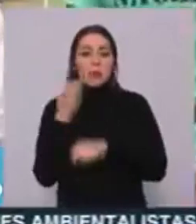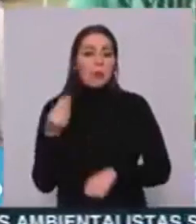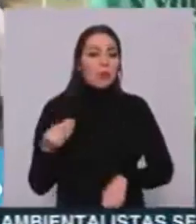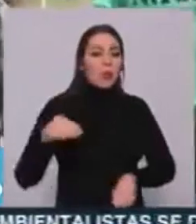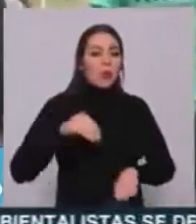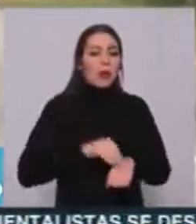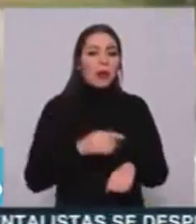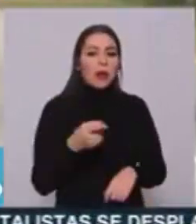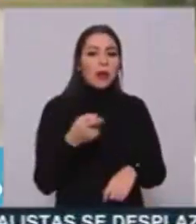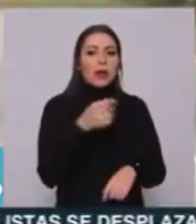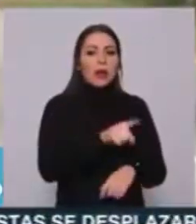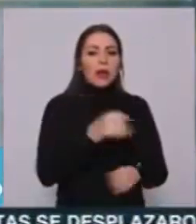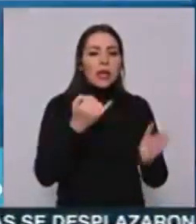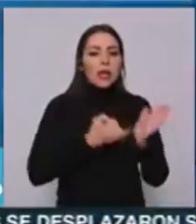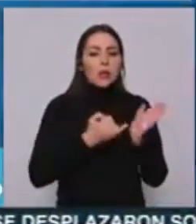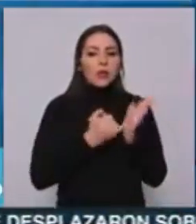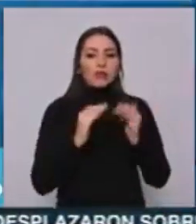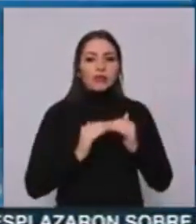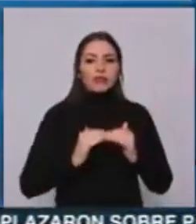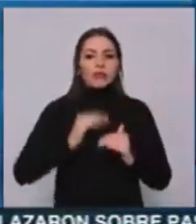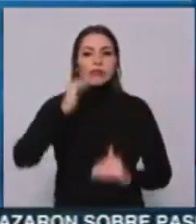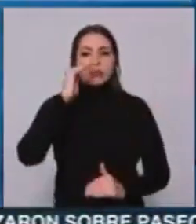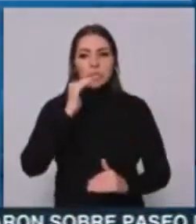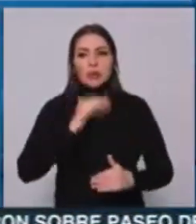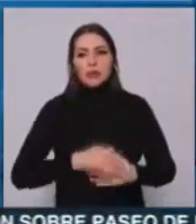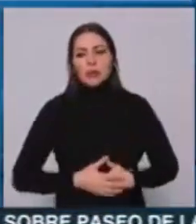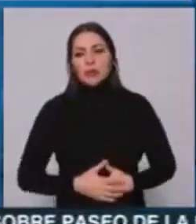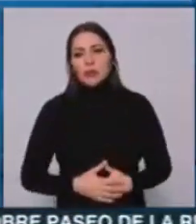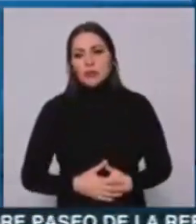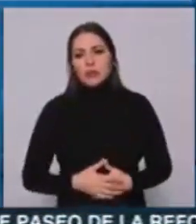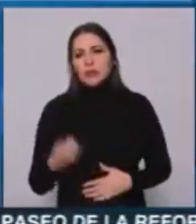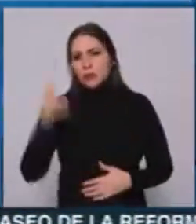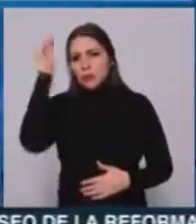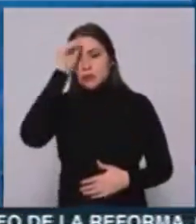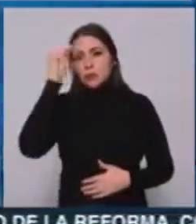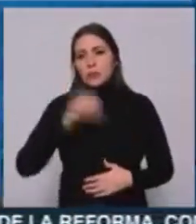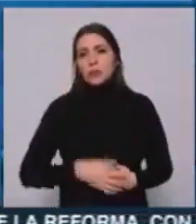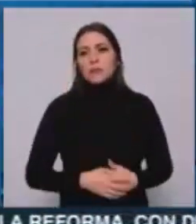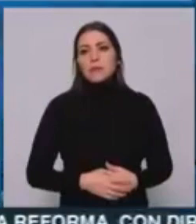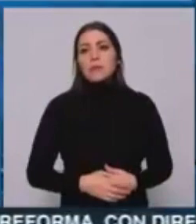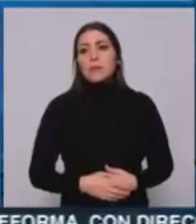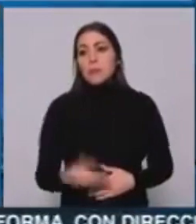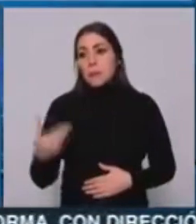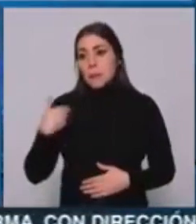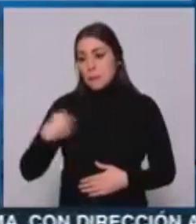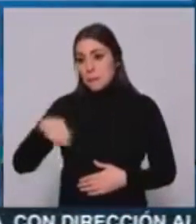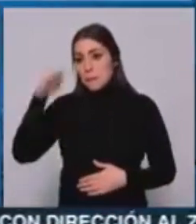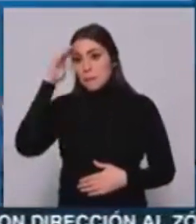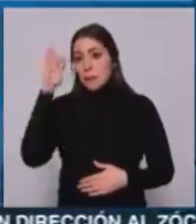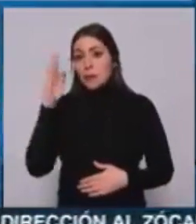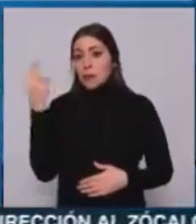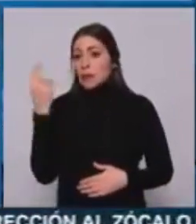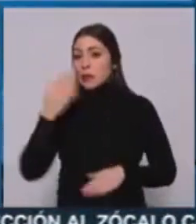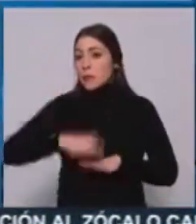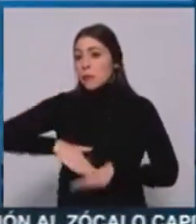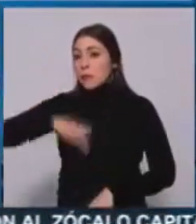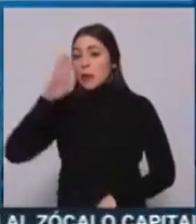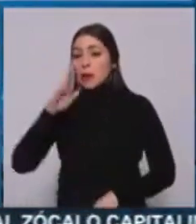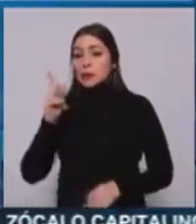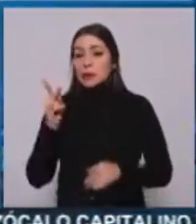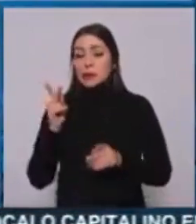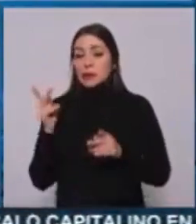que donde el diálogo es más necesario, Juan, es cuando no hay acuerdo, cuando hay disensos,